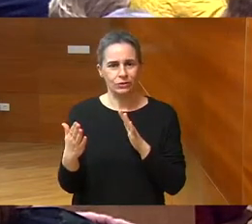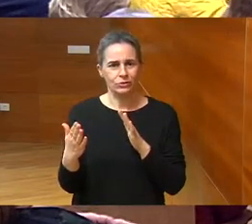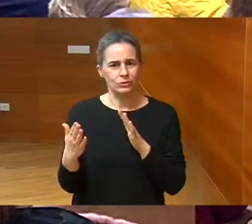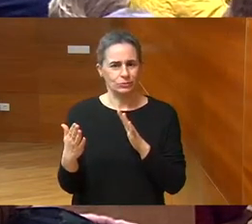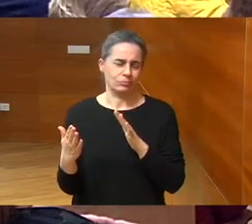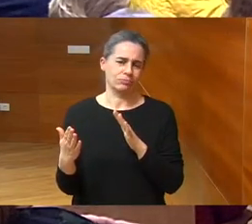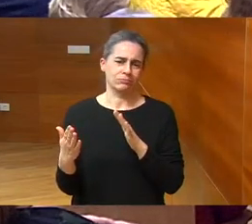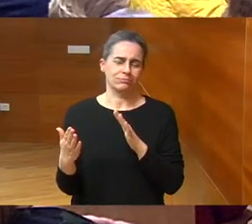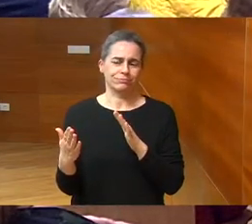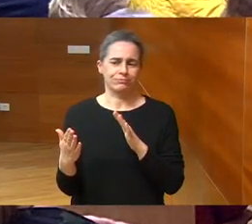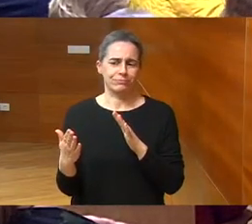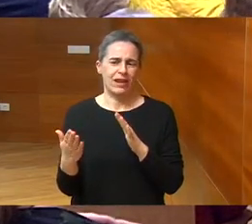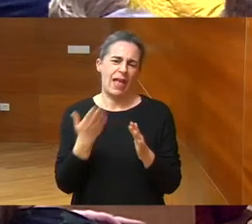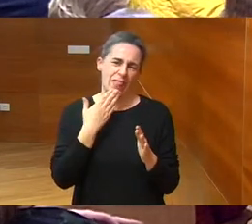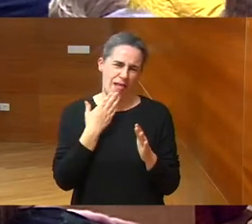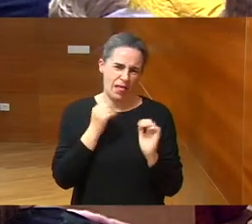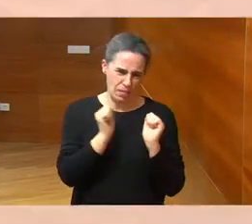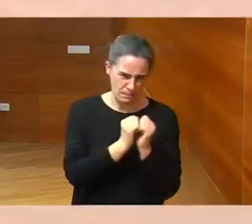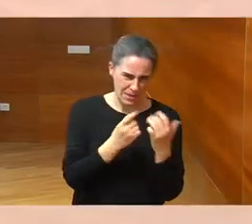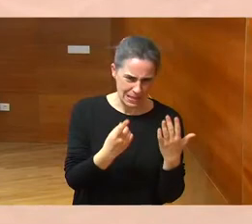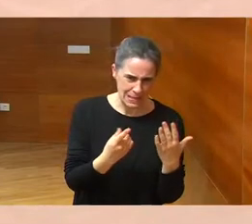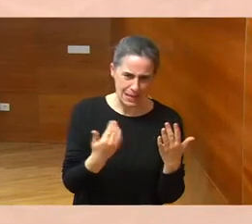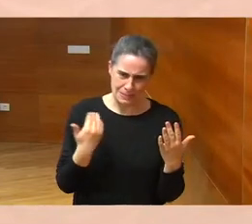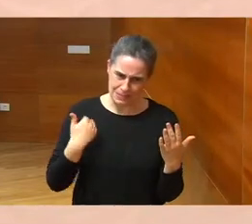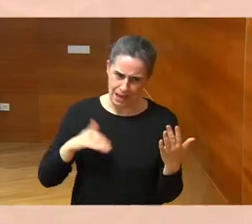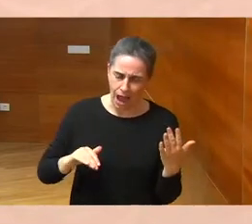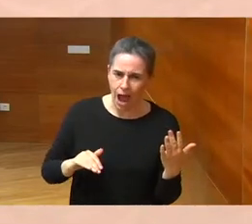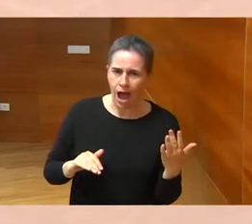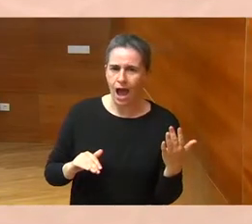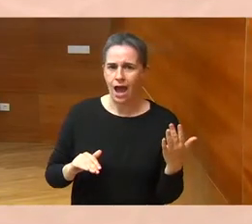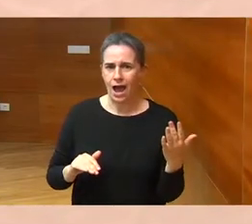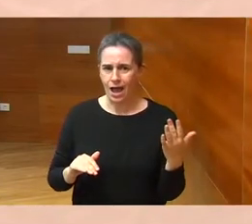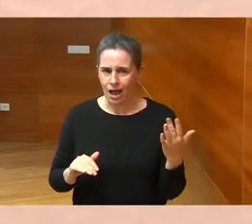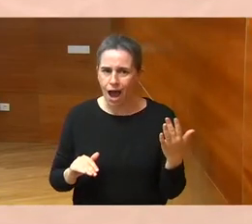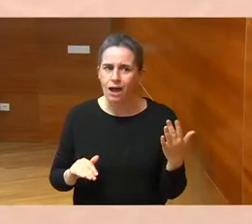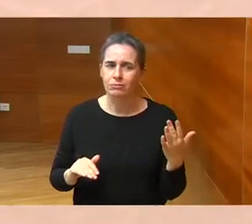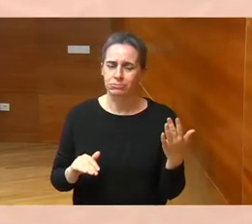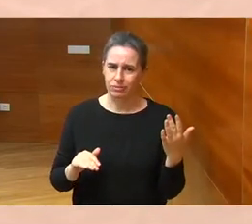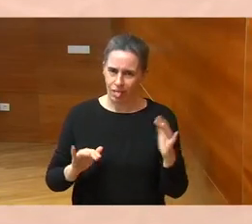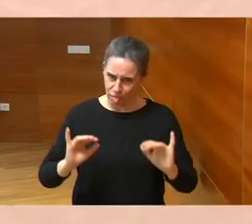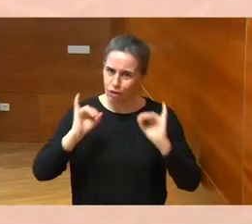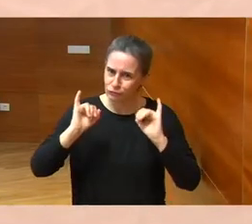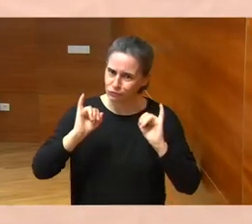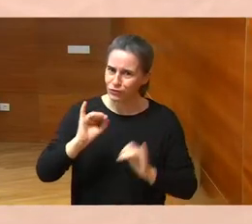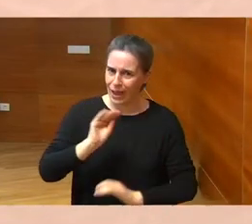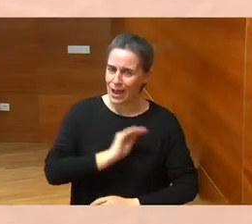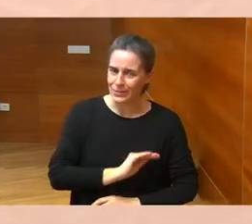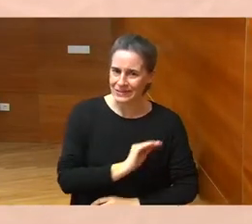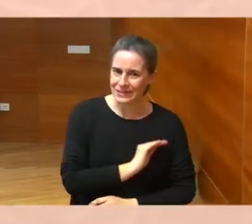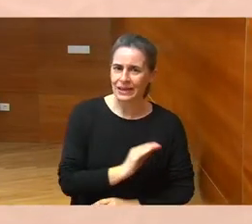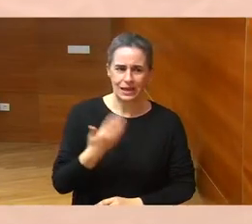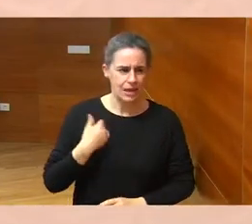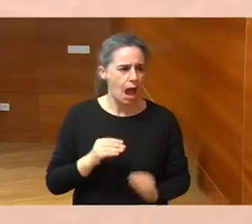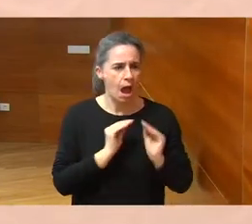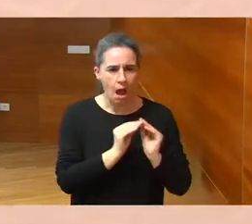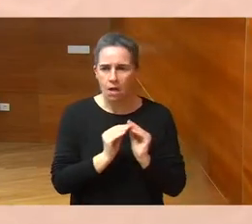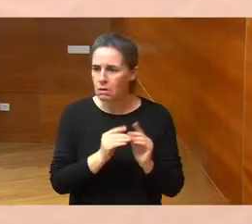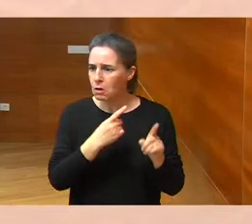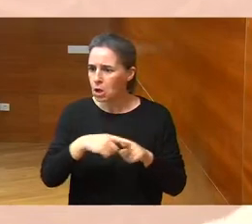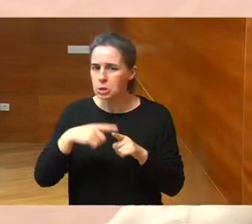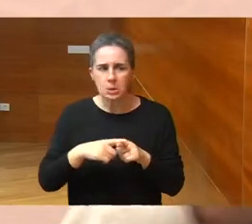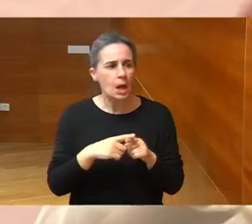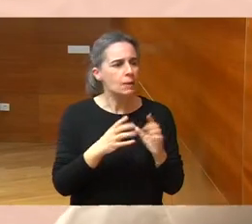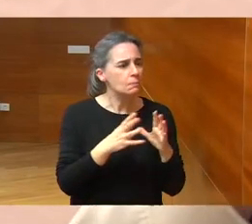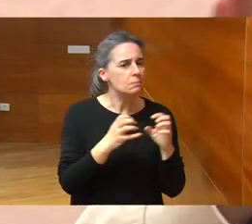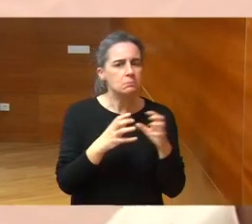bueno no como que ya ya disfrutó todo que ya apeteceo y fisio todo que quiso y ya